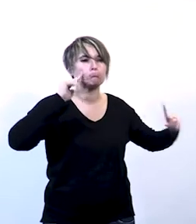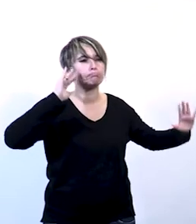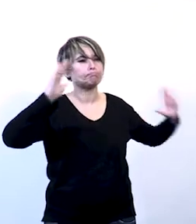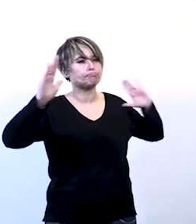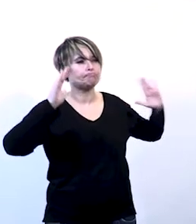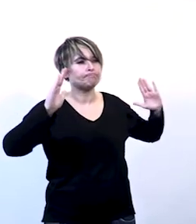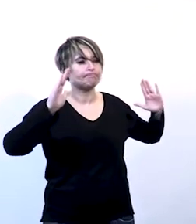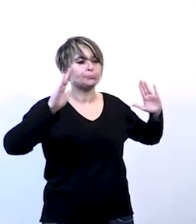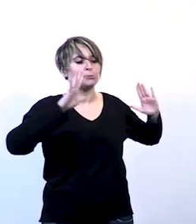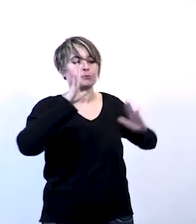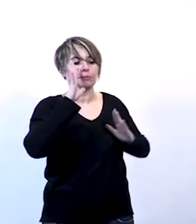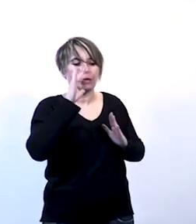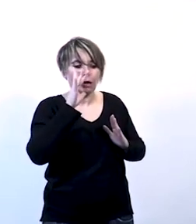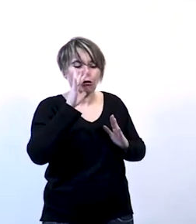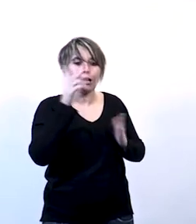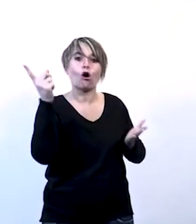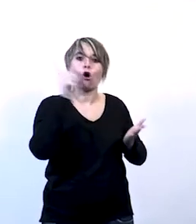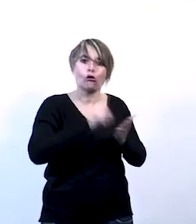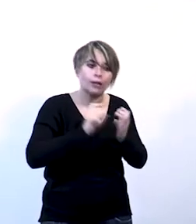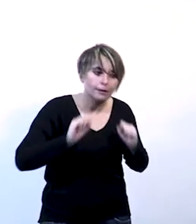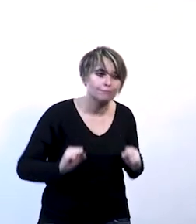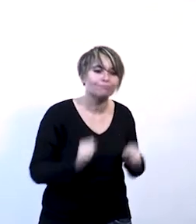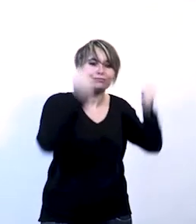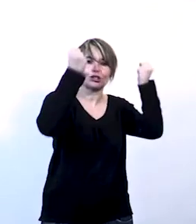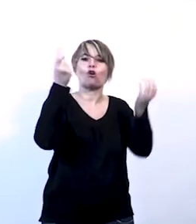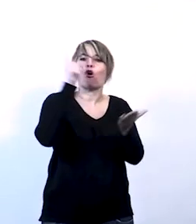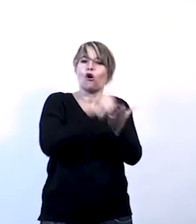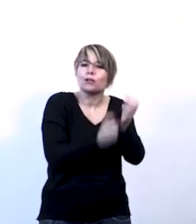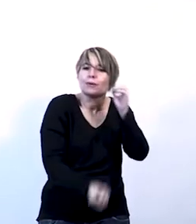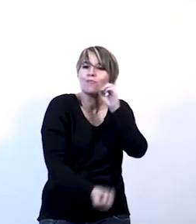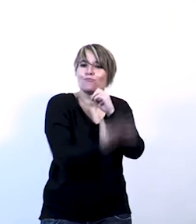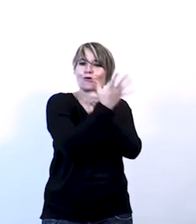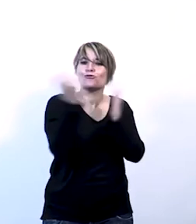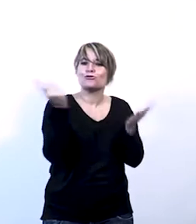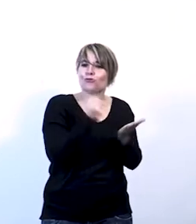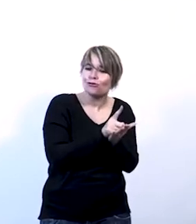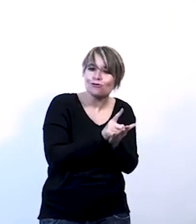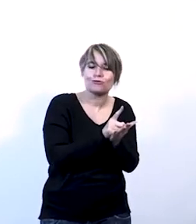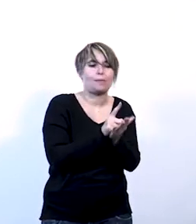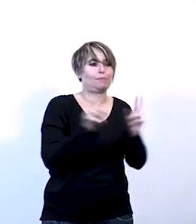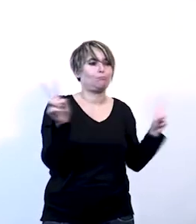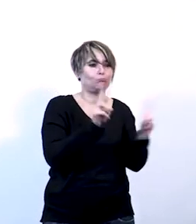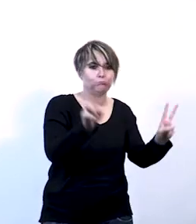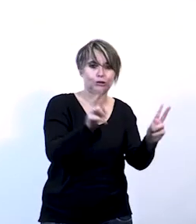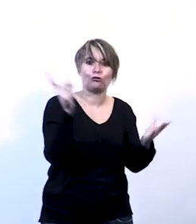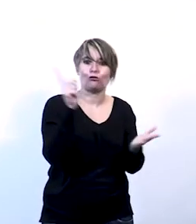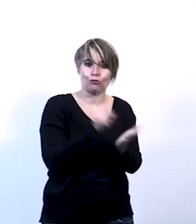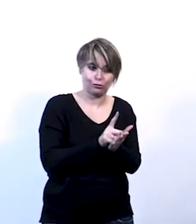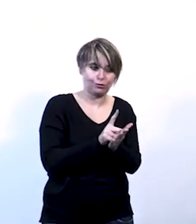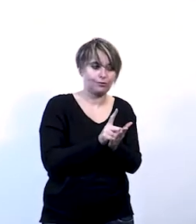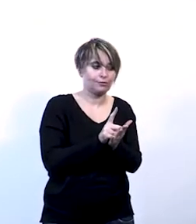últimamente hay que destacarlo otra vez, hay que otra vez volver a darle vida,